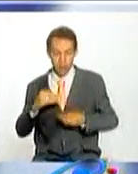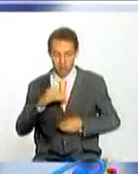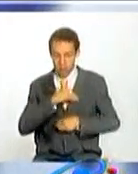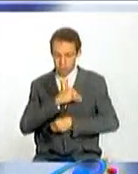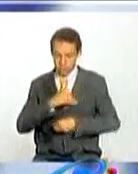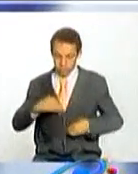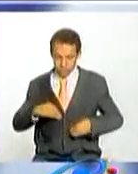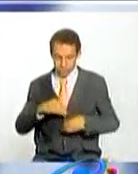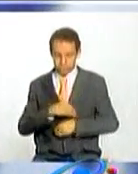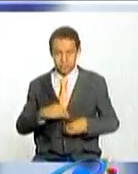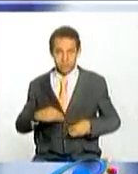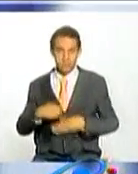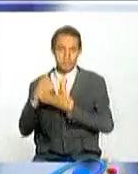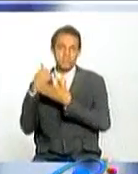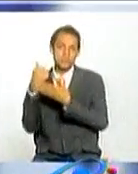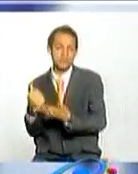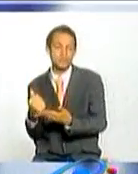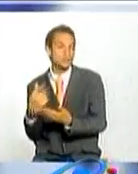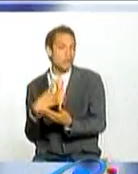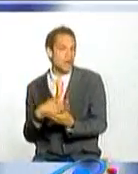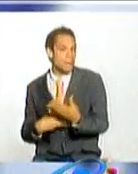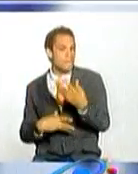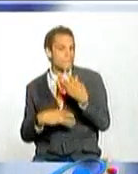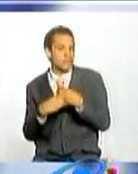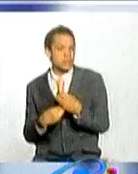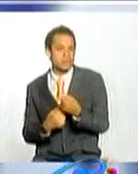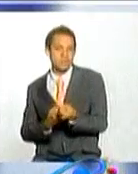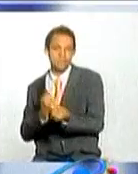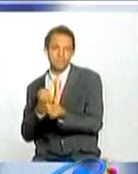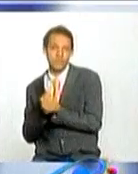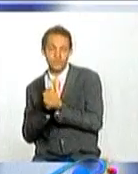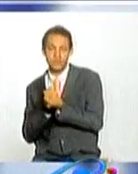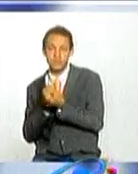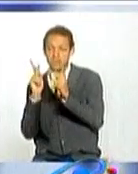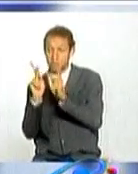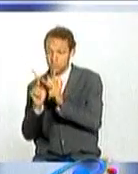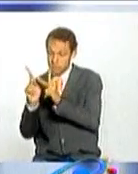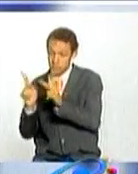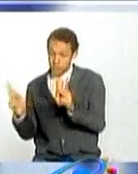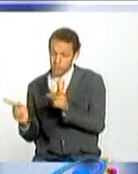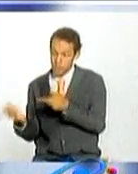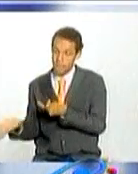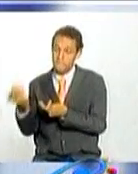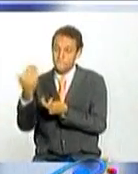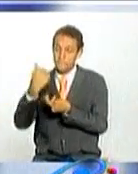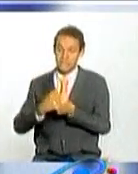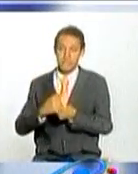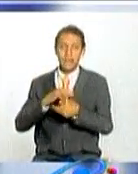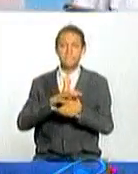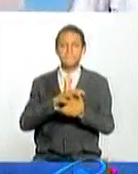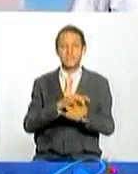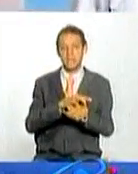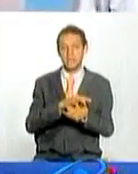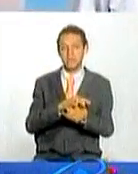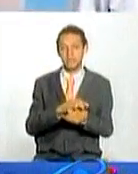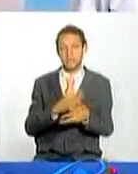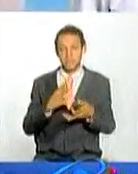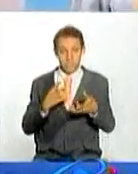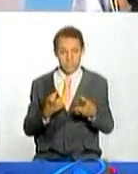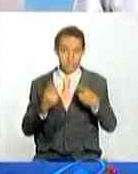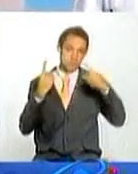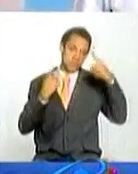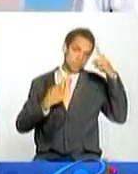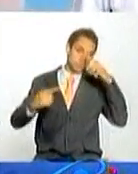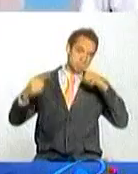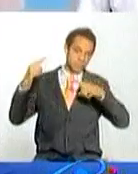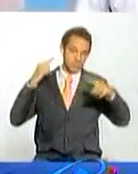Médico, y el apoyo que ustedes pueden tener para que ustedes visiten a sus médicos. Y hemos querido, pues